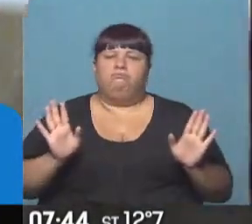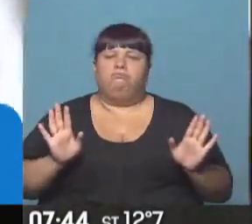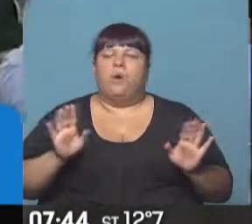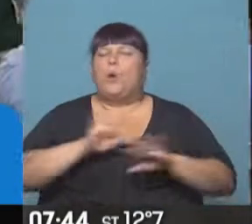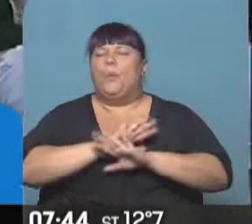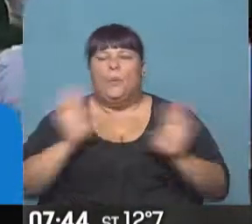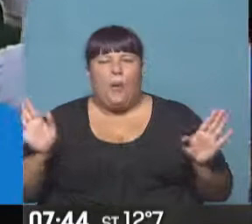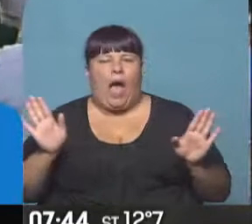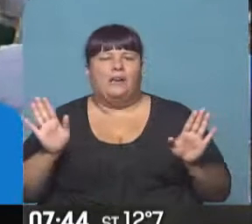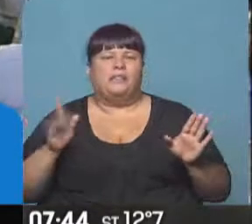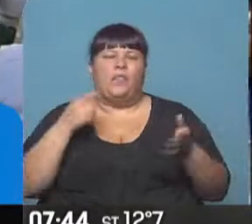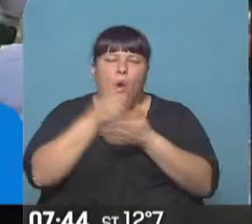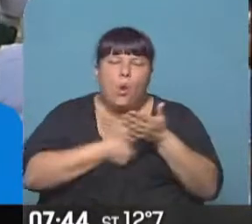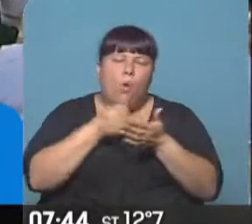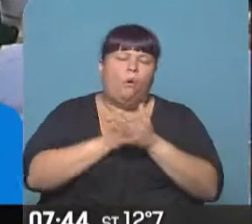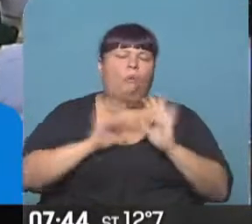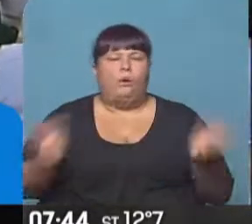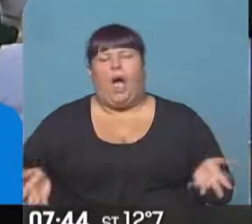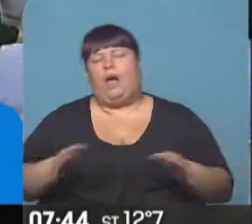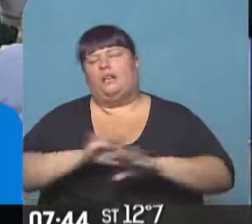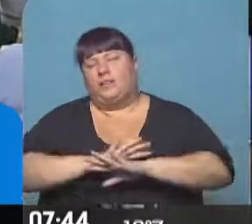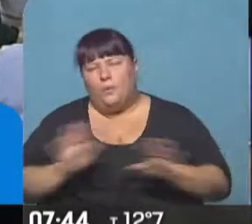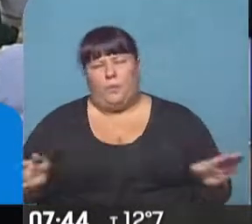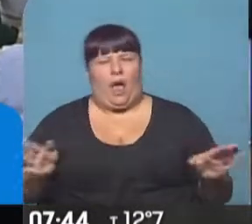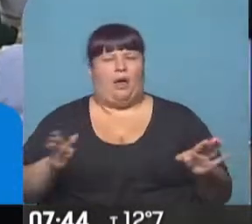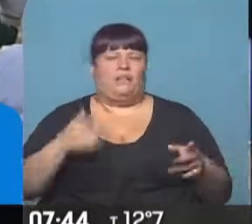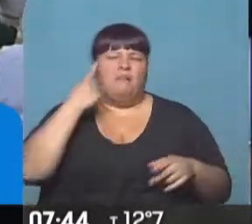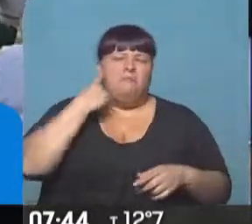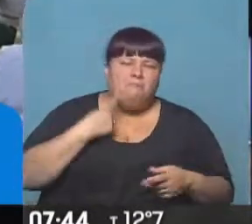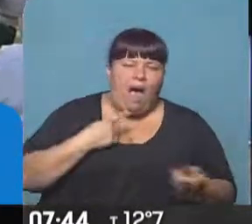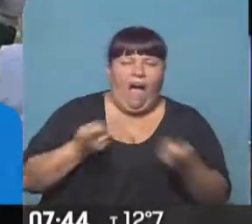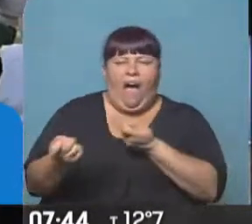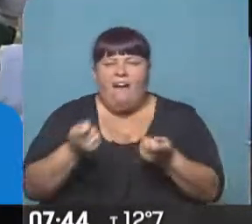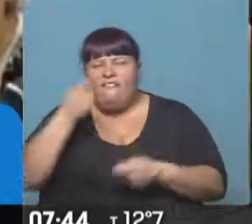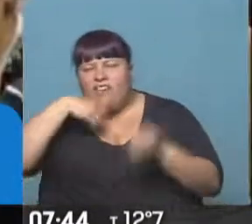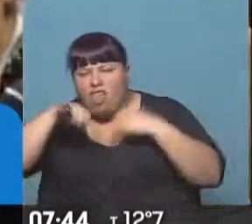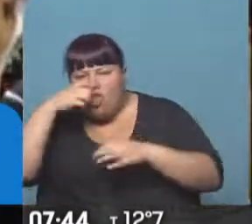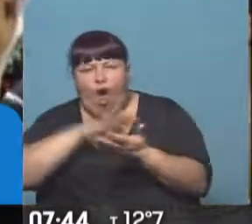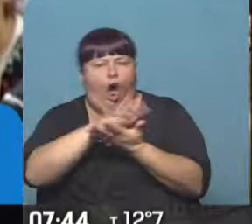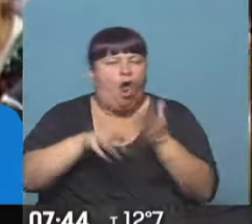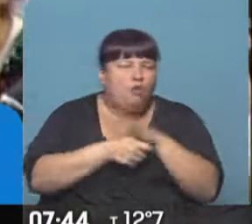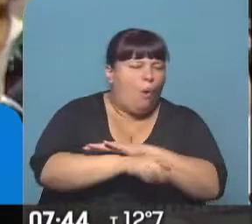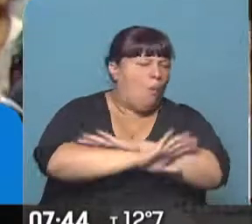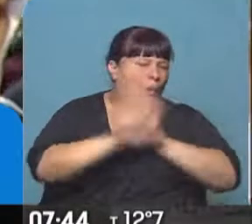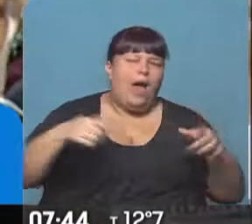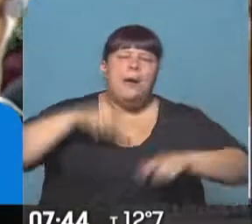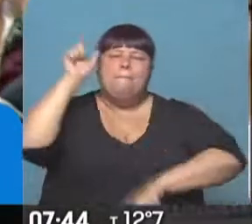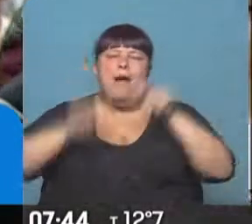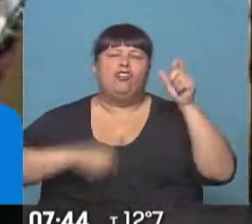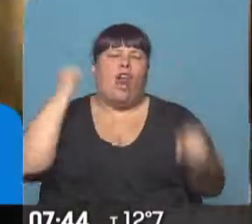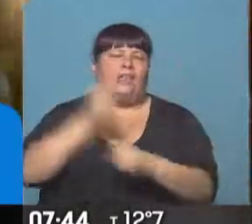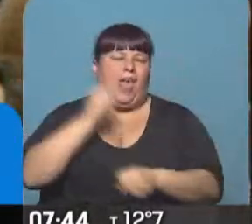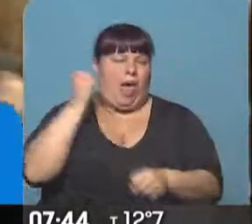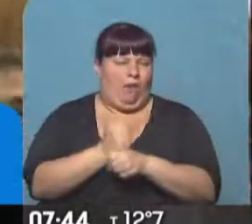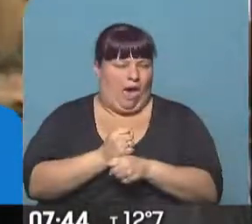no queremos tener que lidiar más, que no queremos más ni mafias, ni narcos, ni corrupción. Queremos gente de